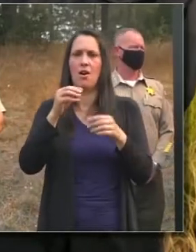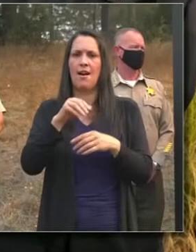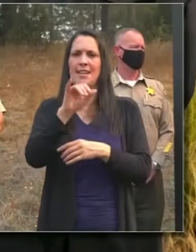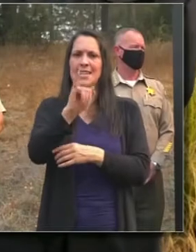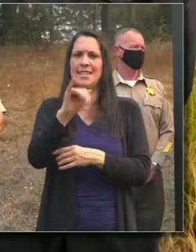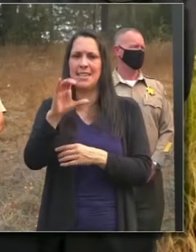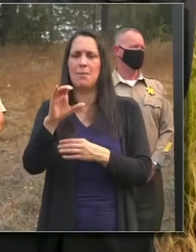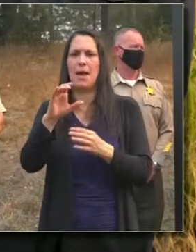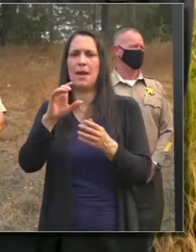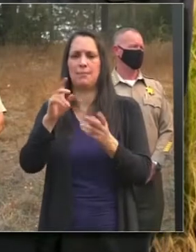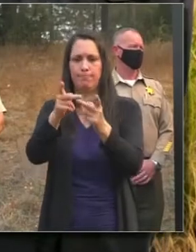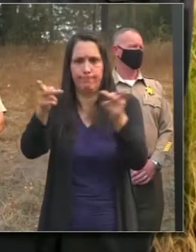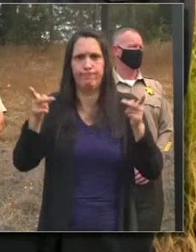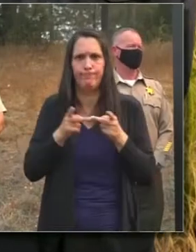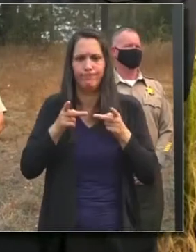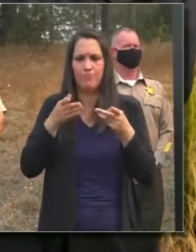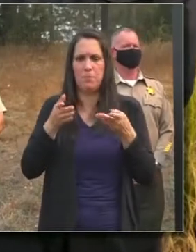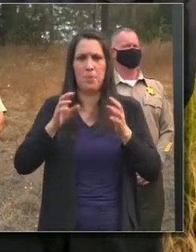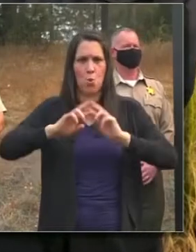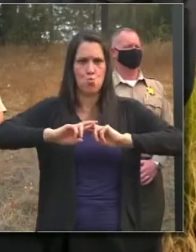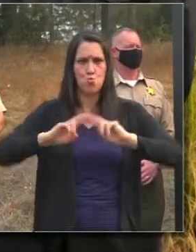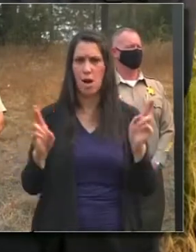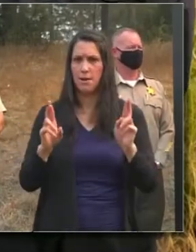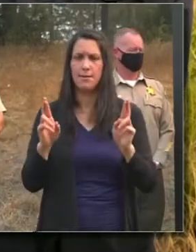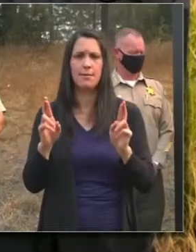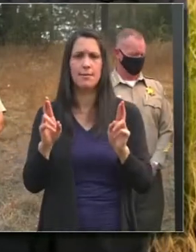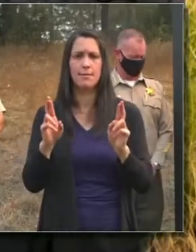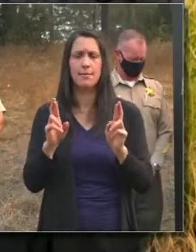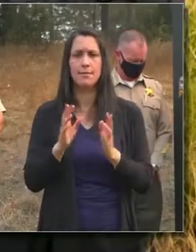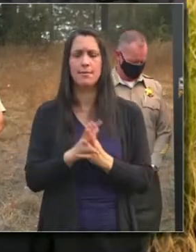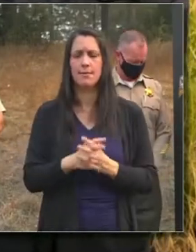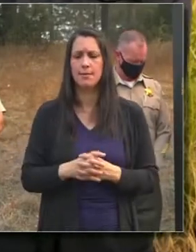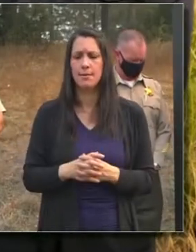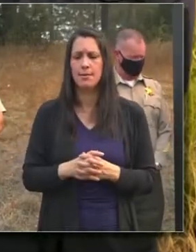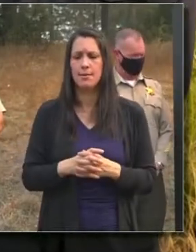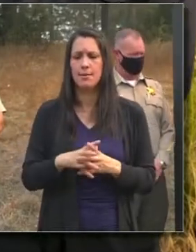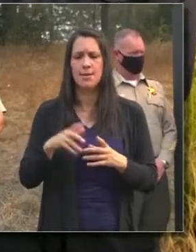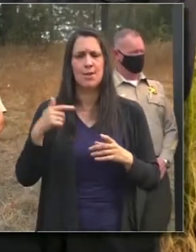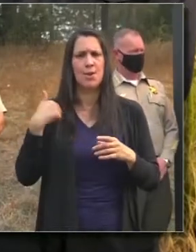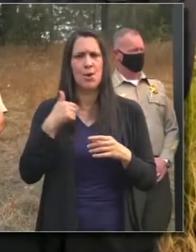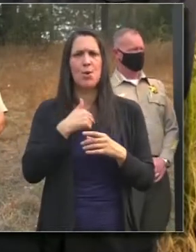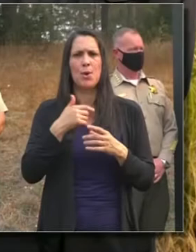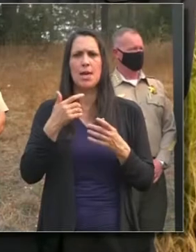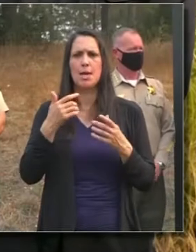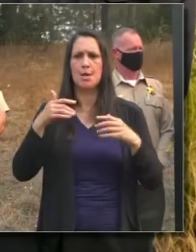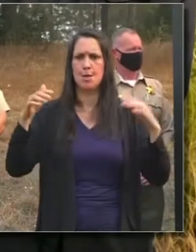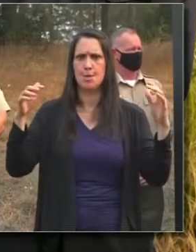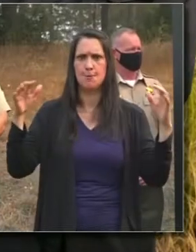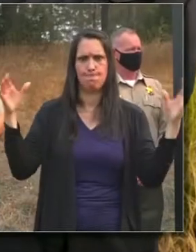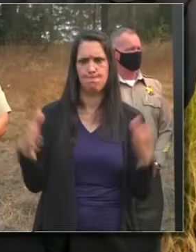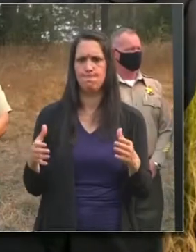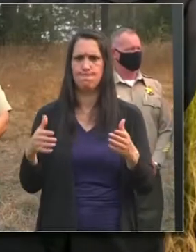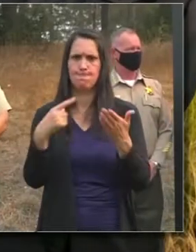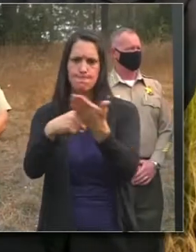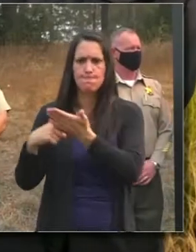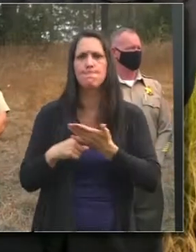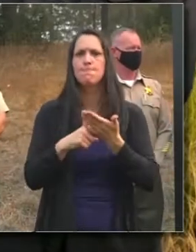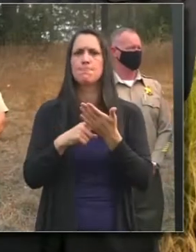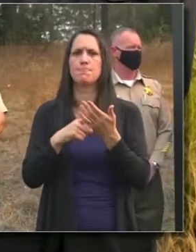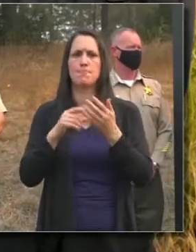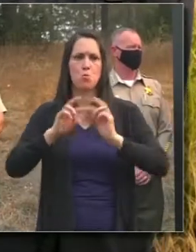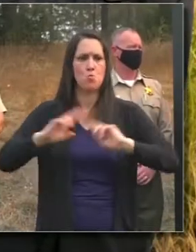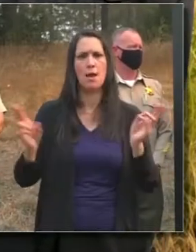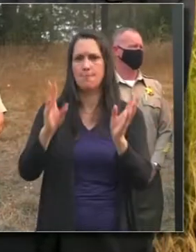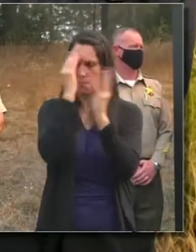un esfuerzo coordinado en el puesto de mando todos estábamos listos para poder hablar al mismo